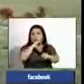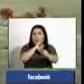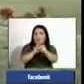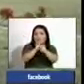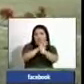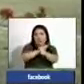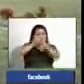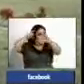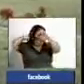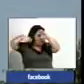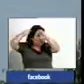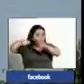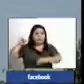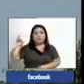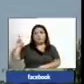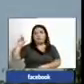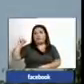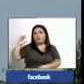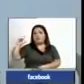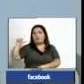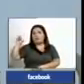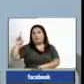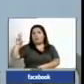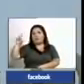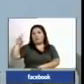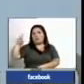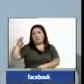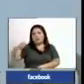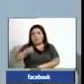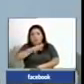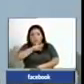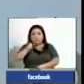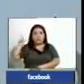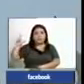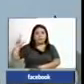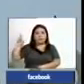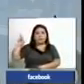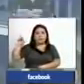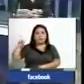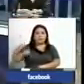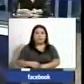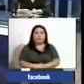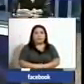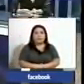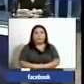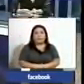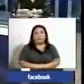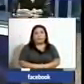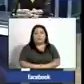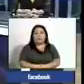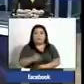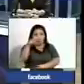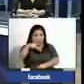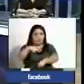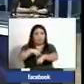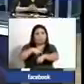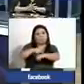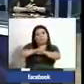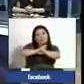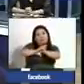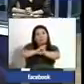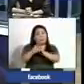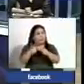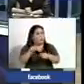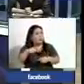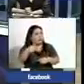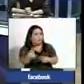Con imágenes de Ricardo Tovar, un reporte de Luis Alberto López. Es momento de irnos a una pausa comercial,